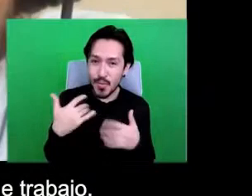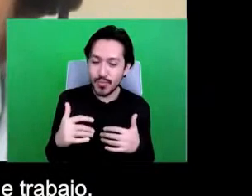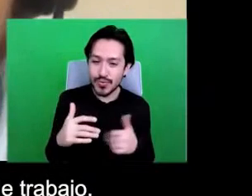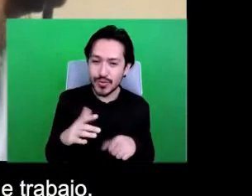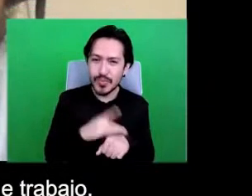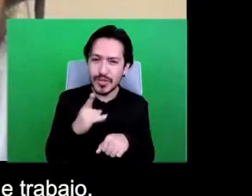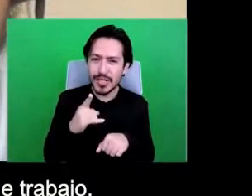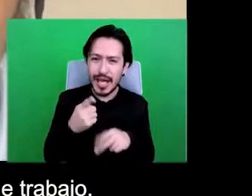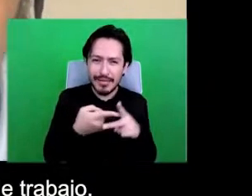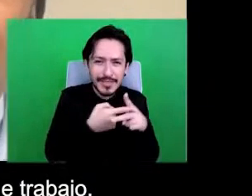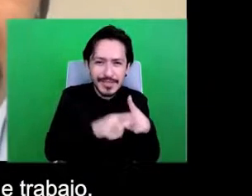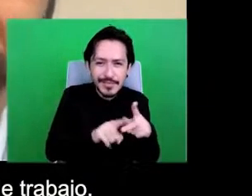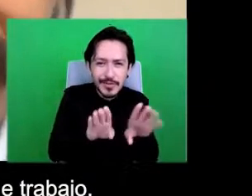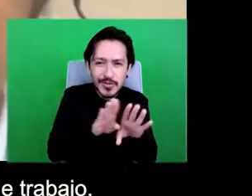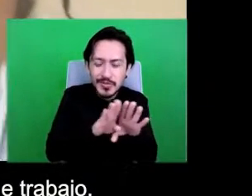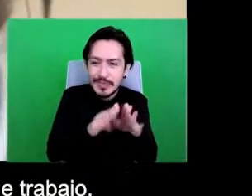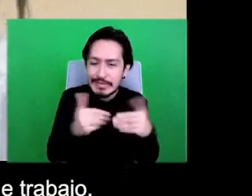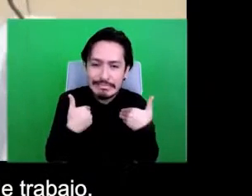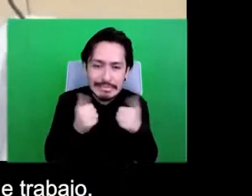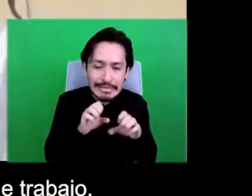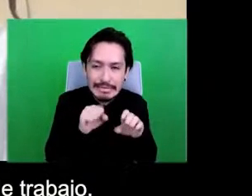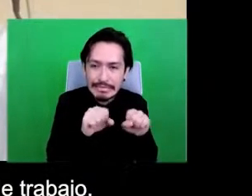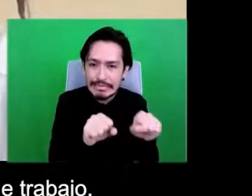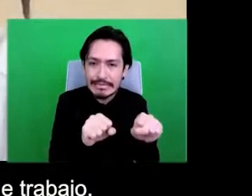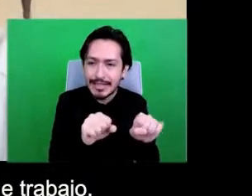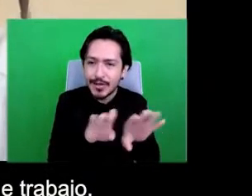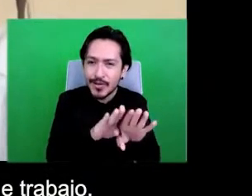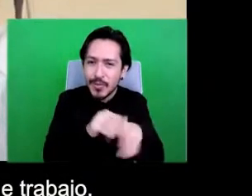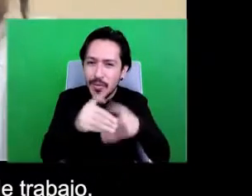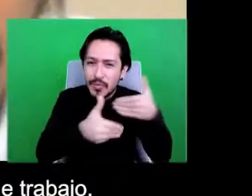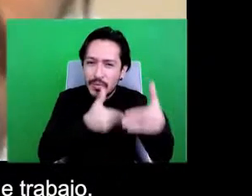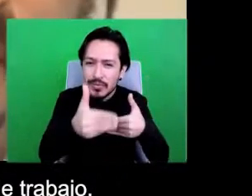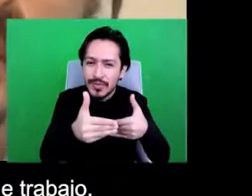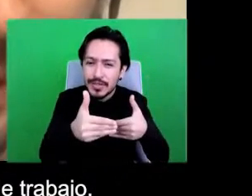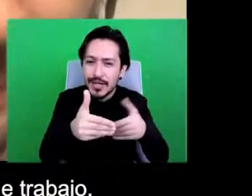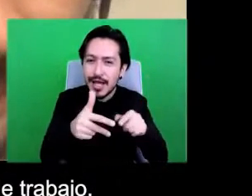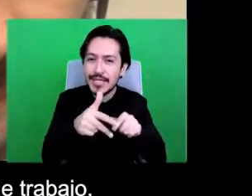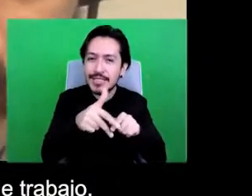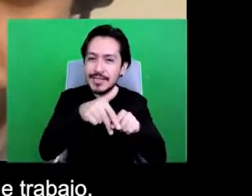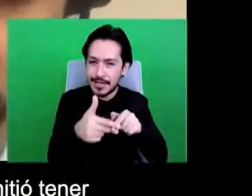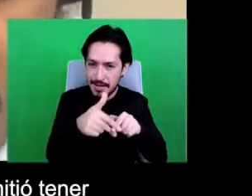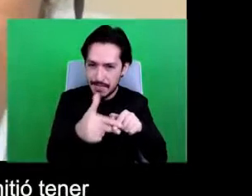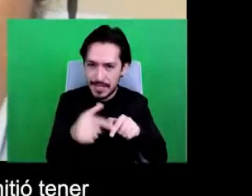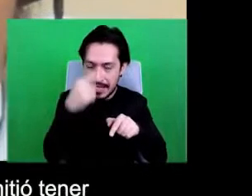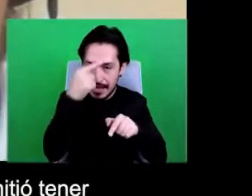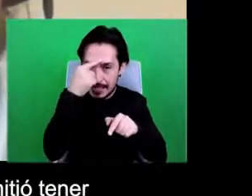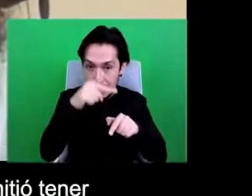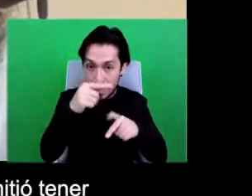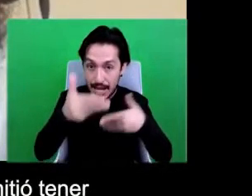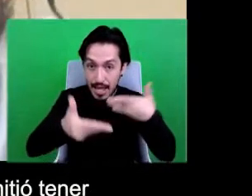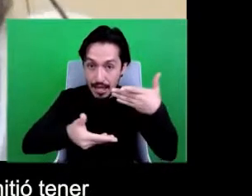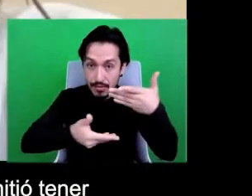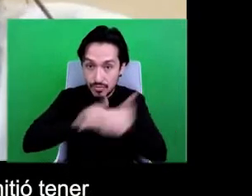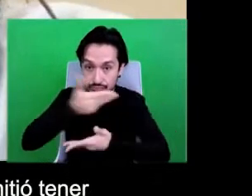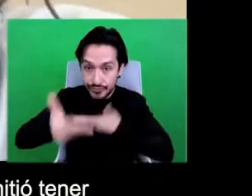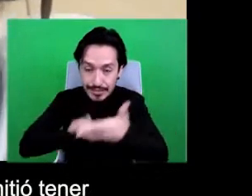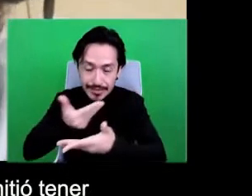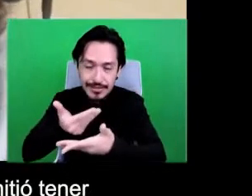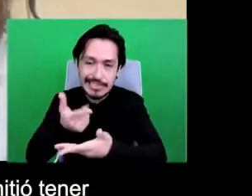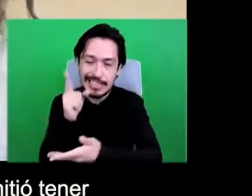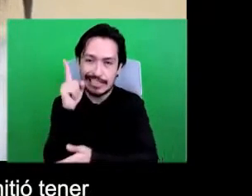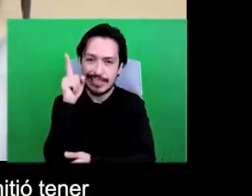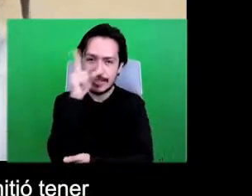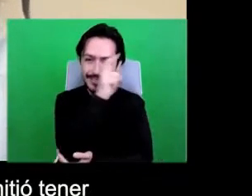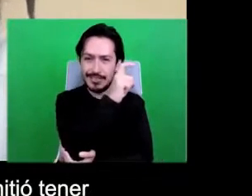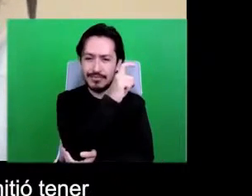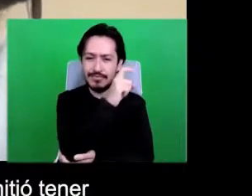trabajo y utilizar las herramientas de colaboración. Y lo increíble es que